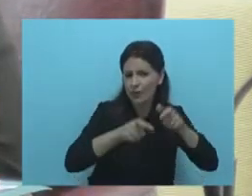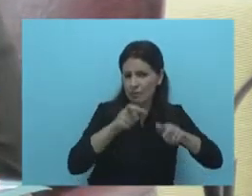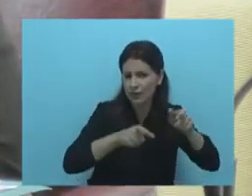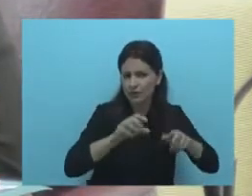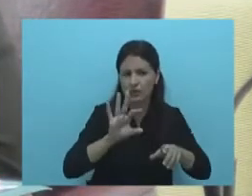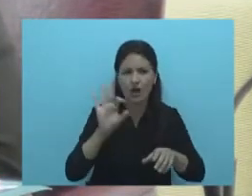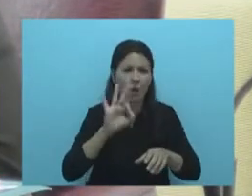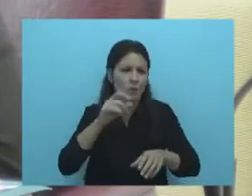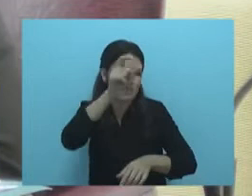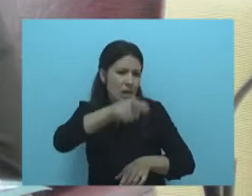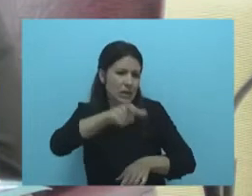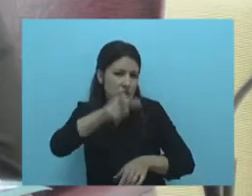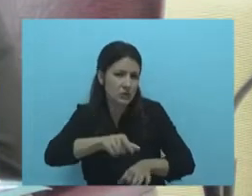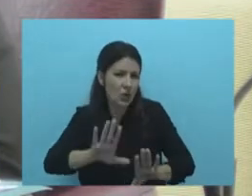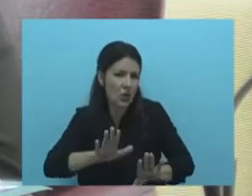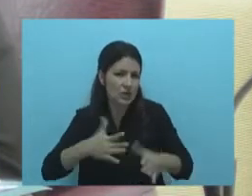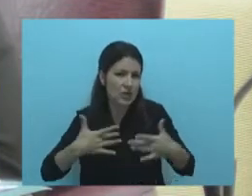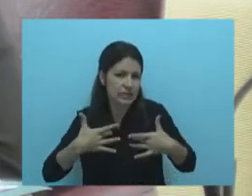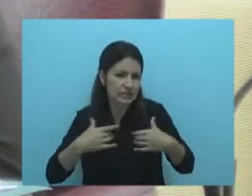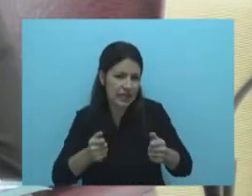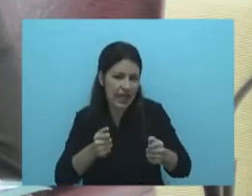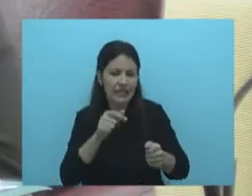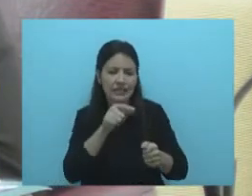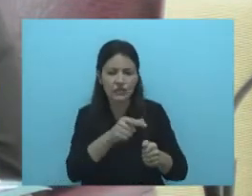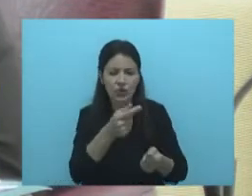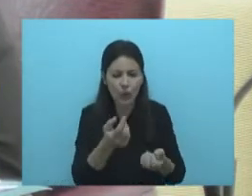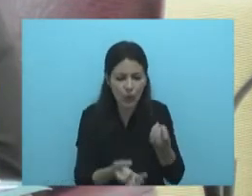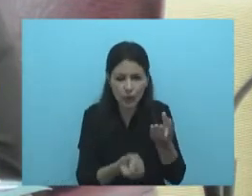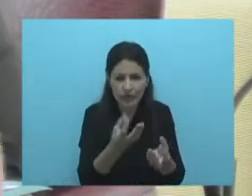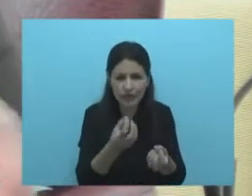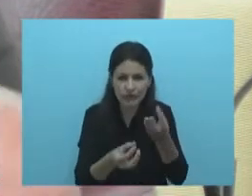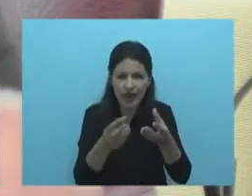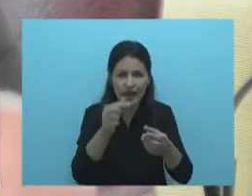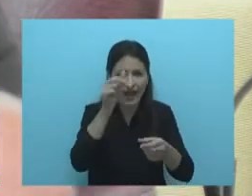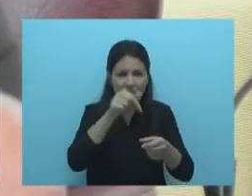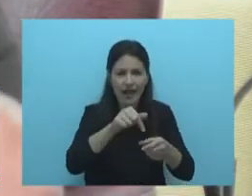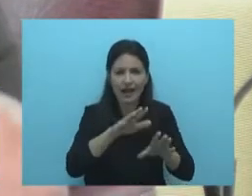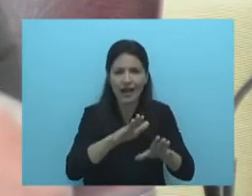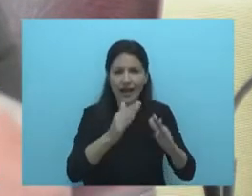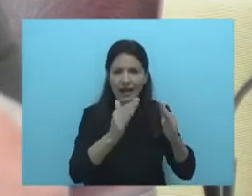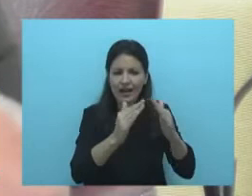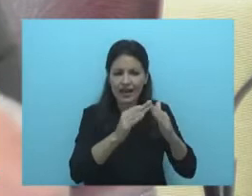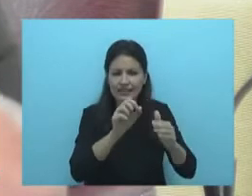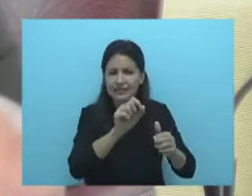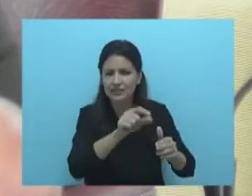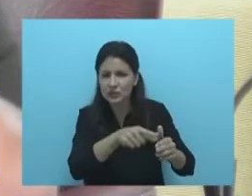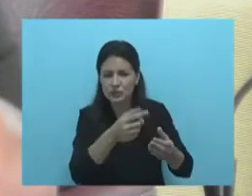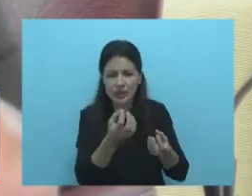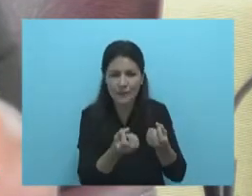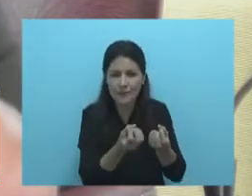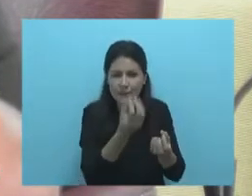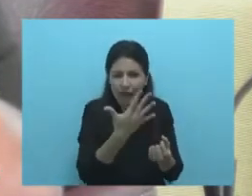permitir que personas que no necesitan el cannabis puedan cultivarlo en su casa. Y